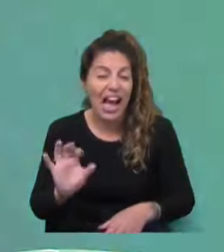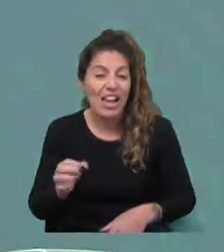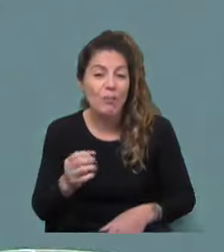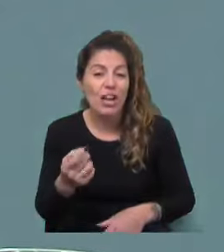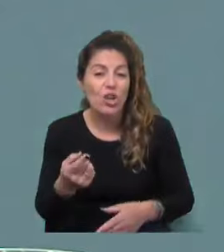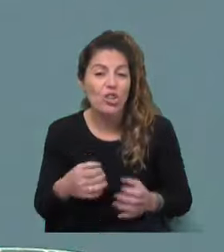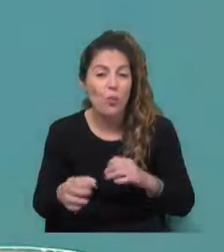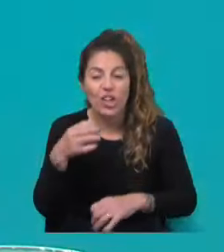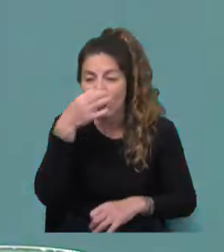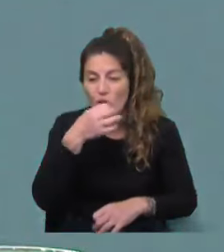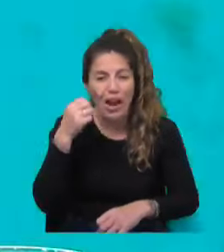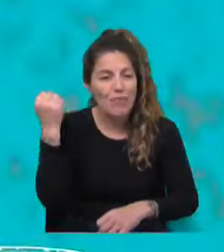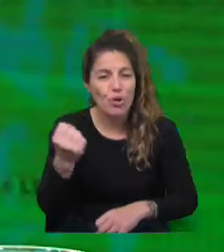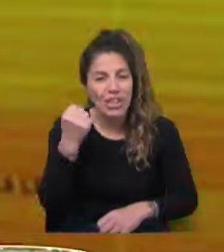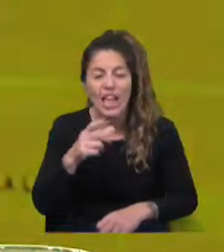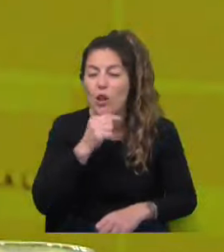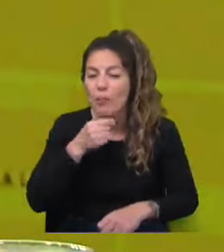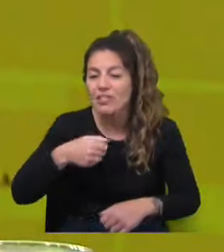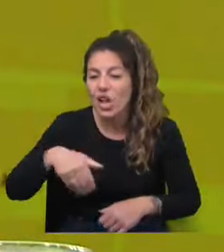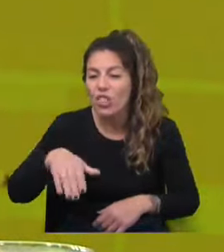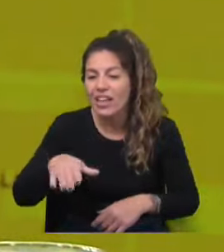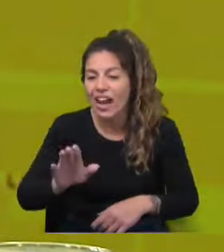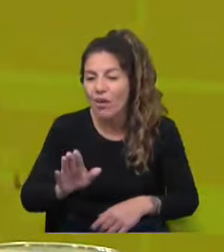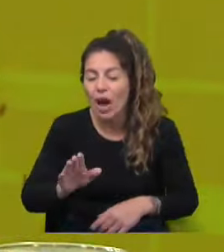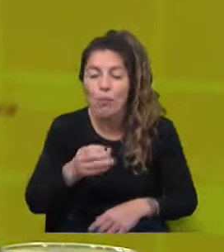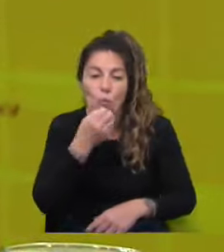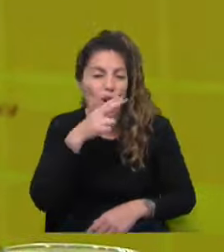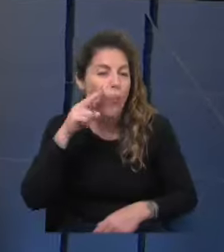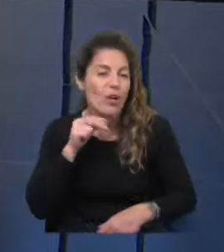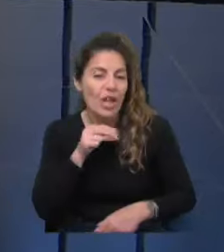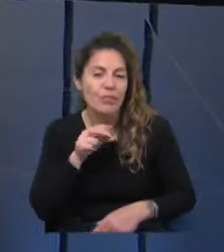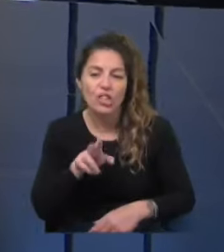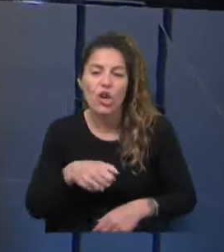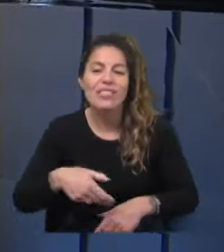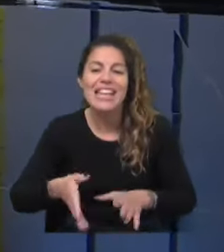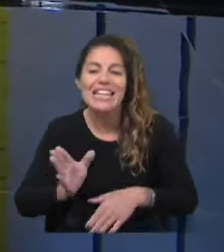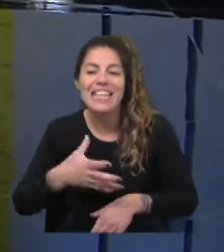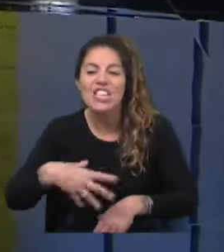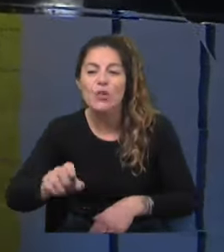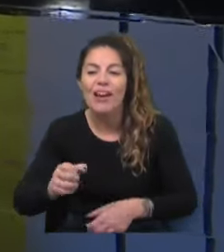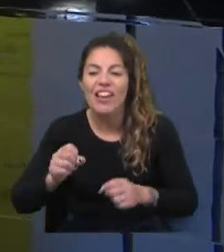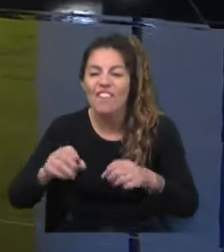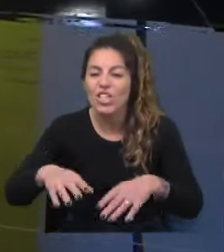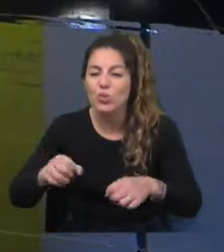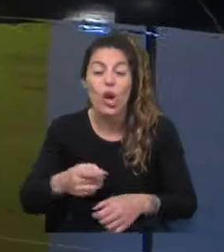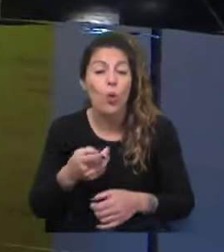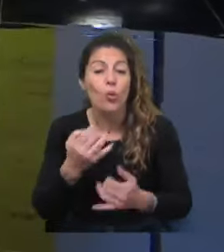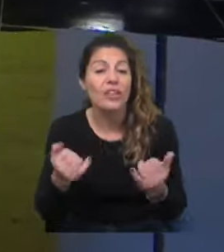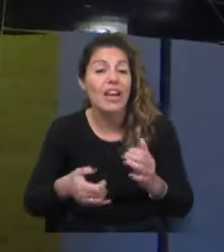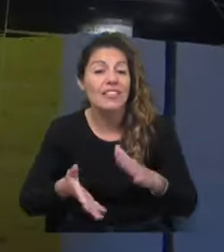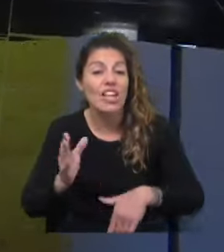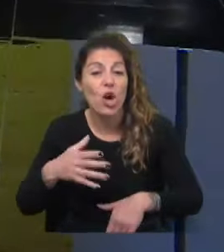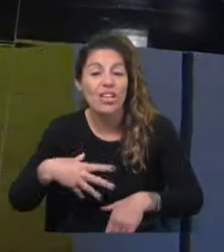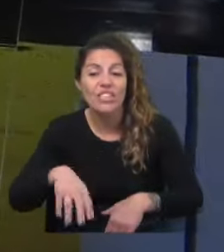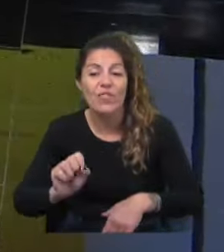narco importante, la policía lo dejaba por su buen comportamiento, etcétera, etcétera, salir a tirar la basura. Un día salió a tirar la basura y